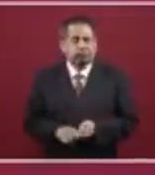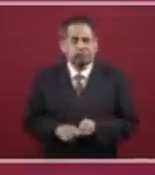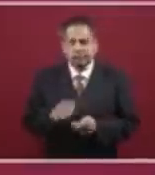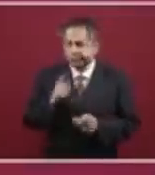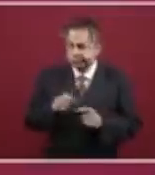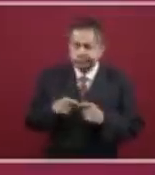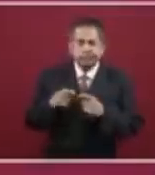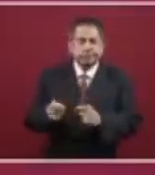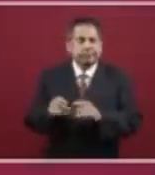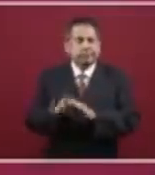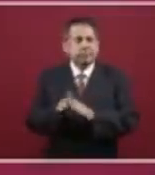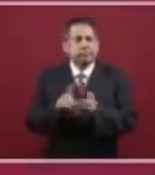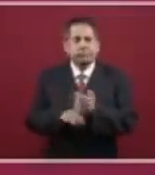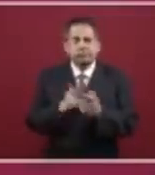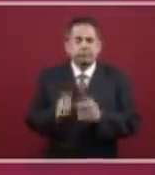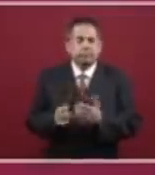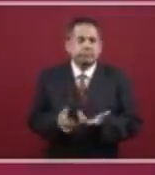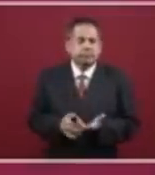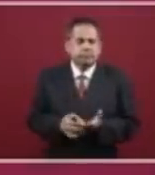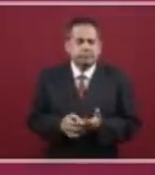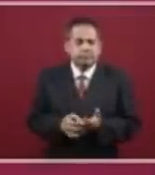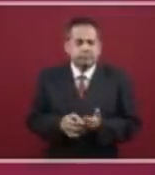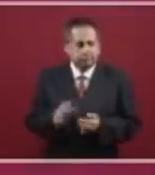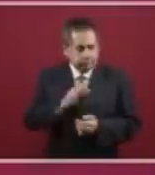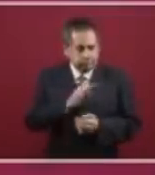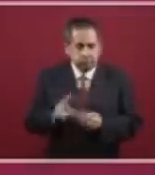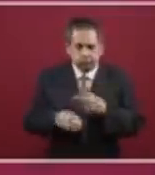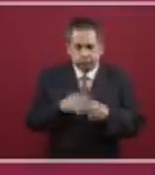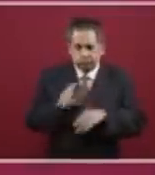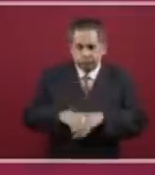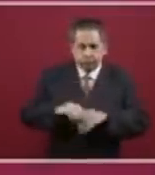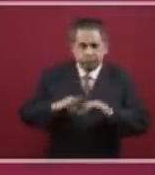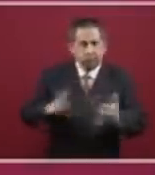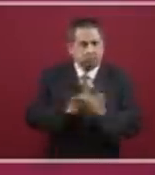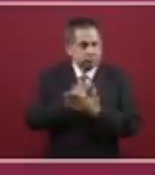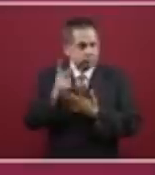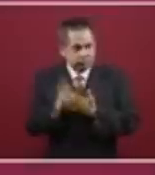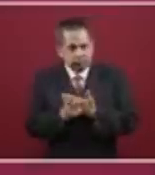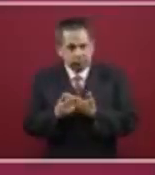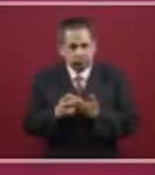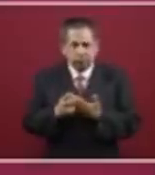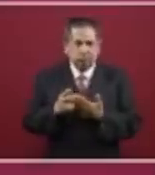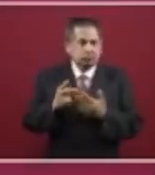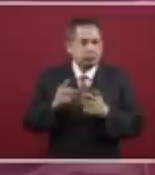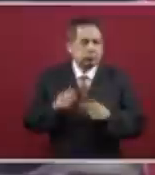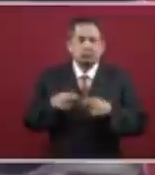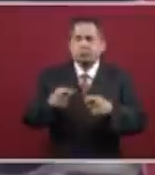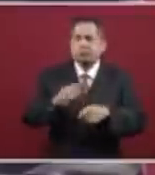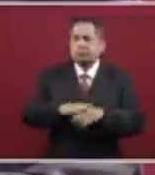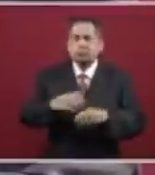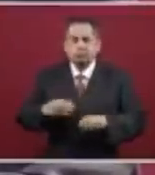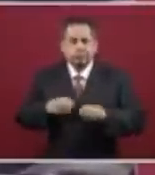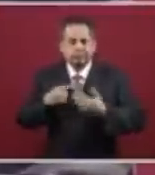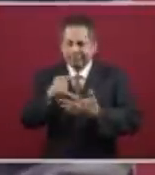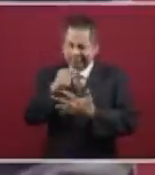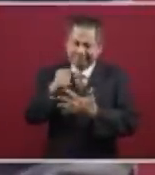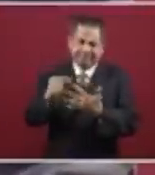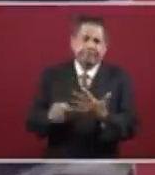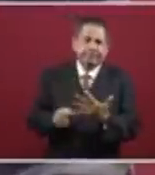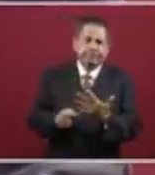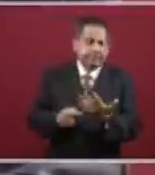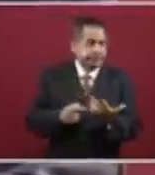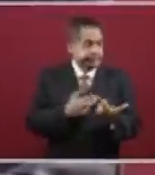para que se pueda ampliar el programa Sembrando Vida. Pero eso